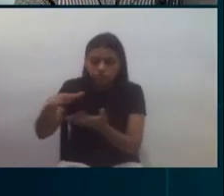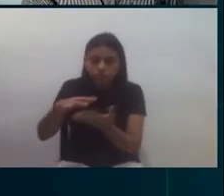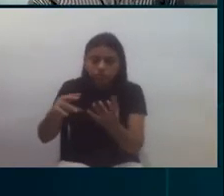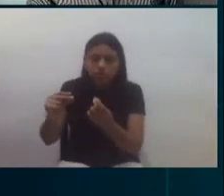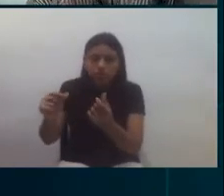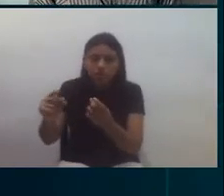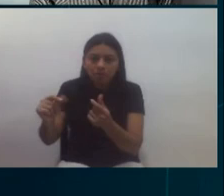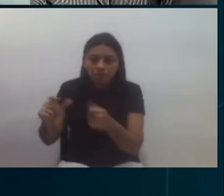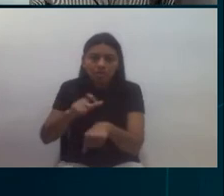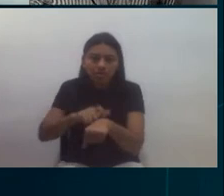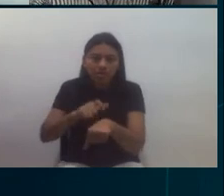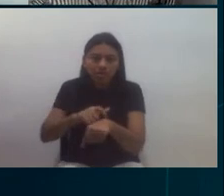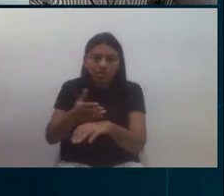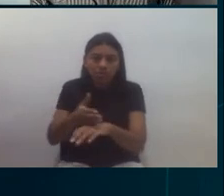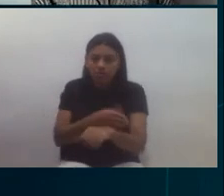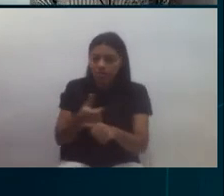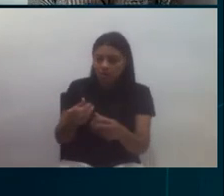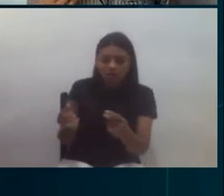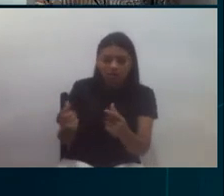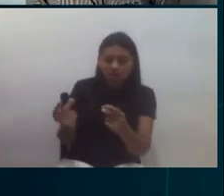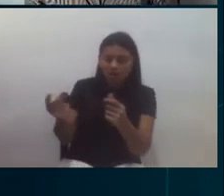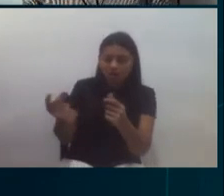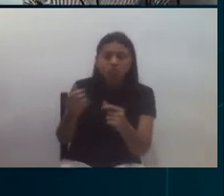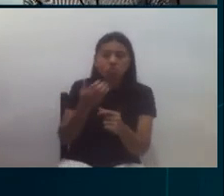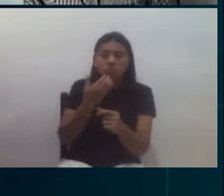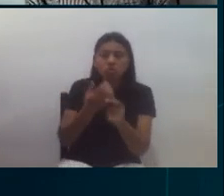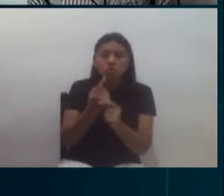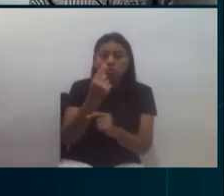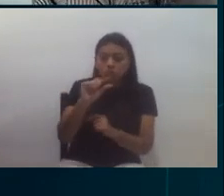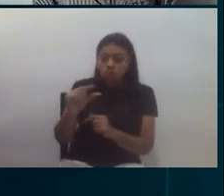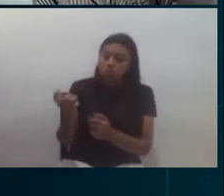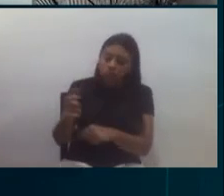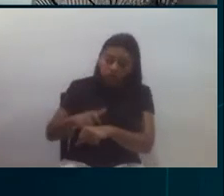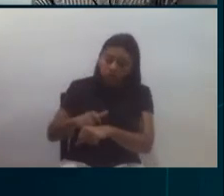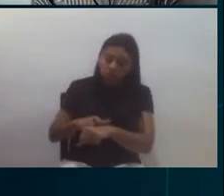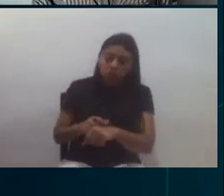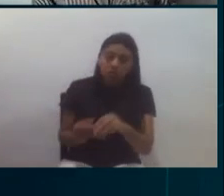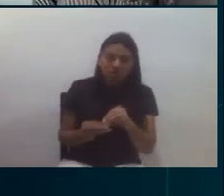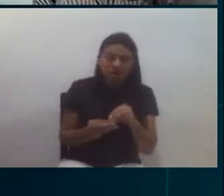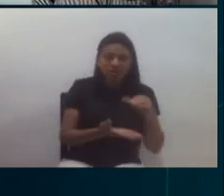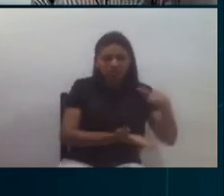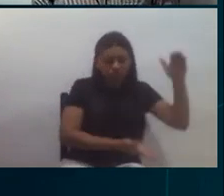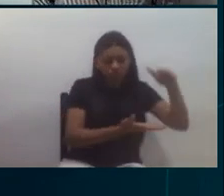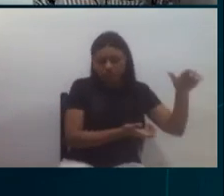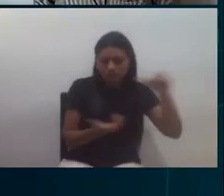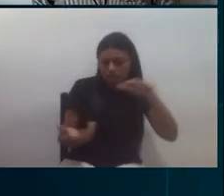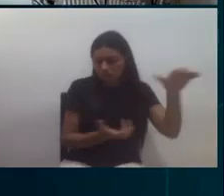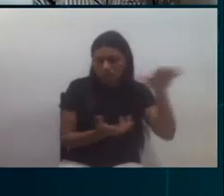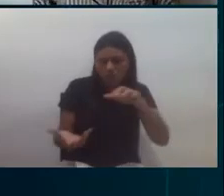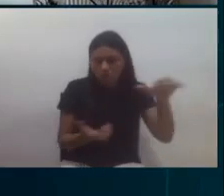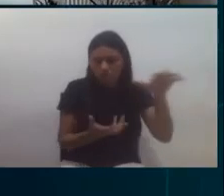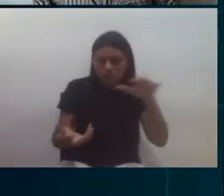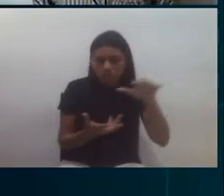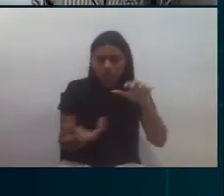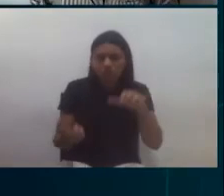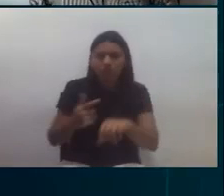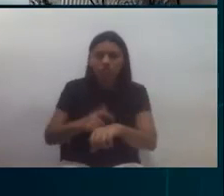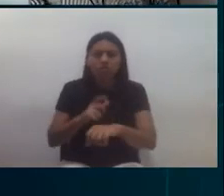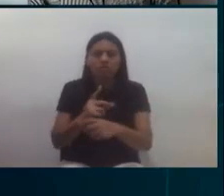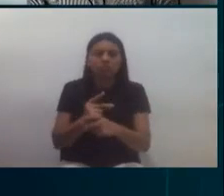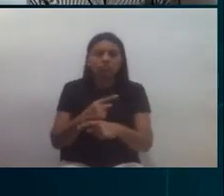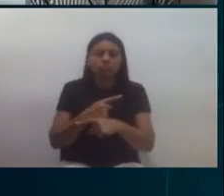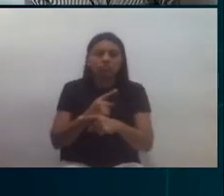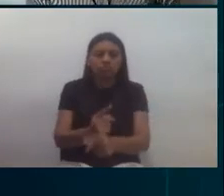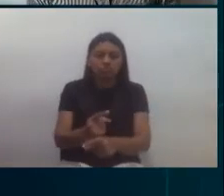rendimientos ya de producción sean mejores. Se han estudiado varios solventes como el pentano, el dietilete, el metanol y